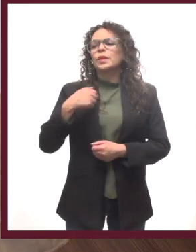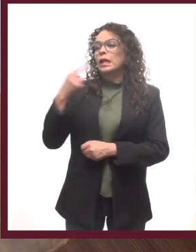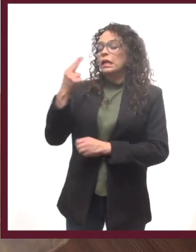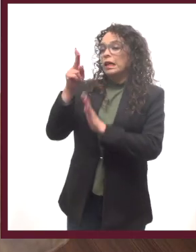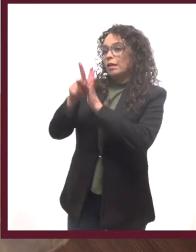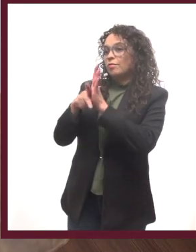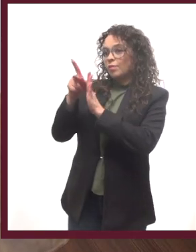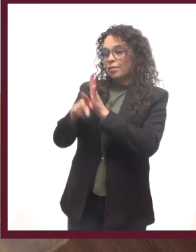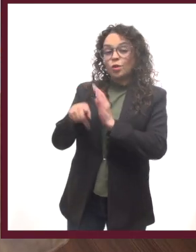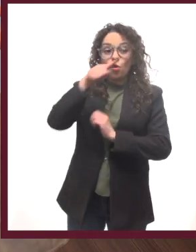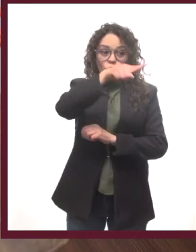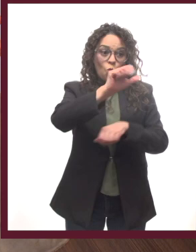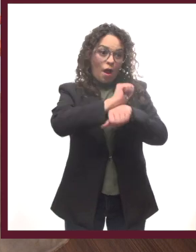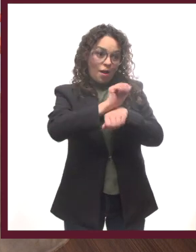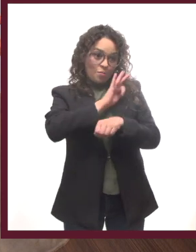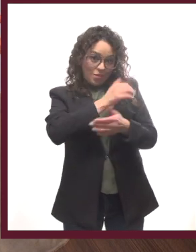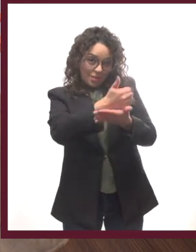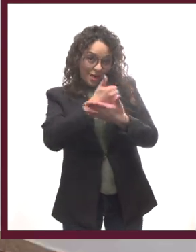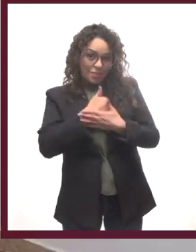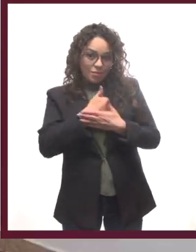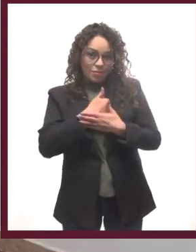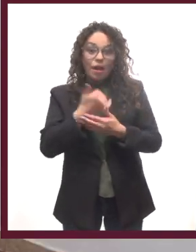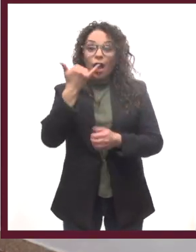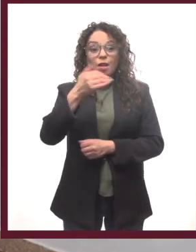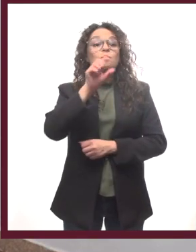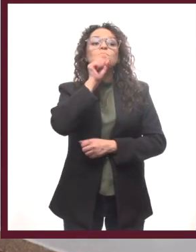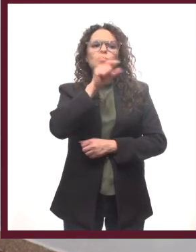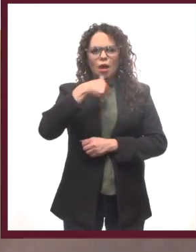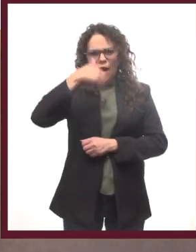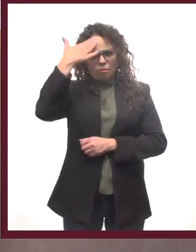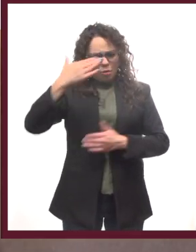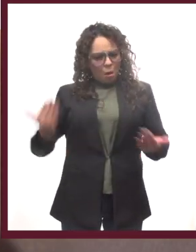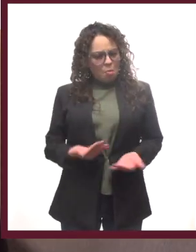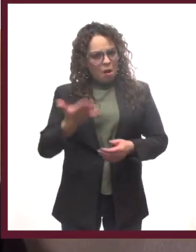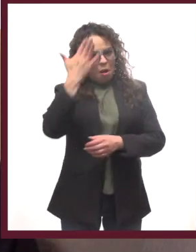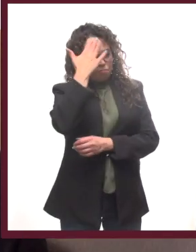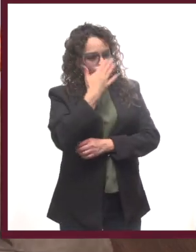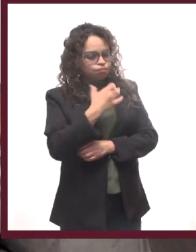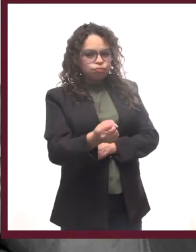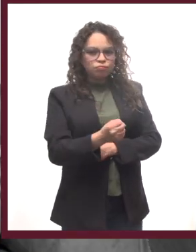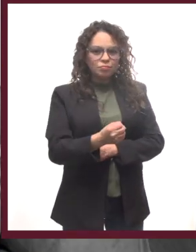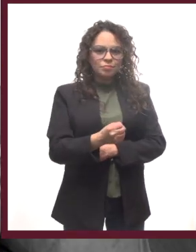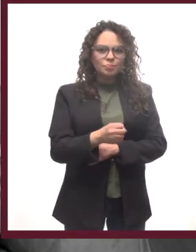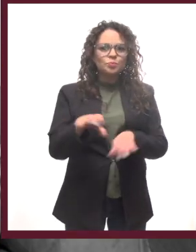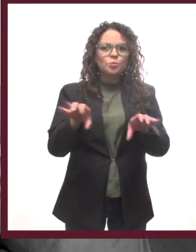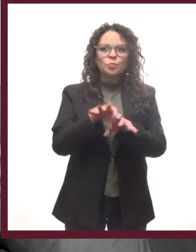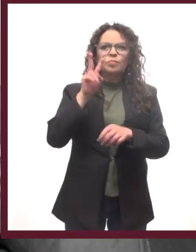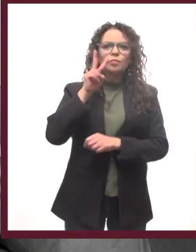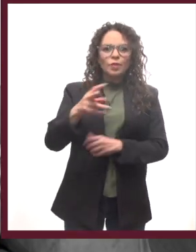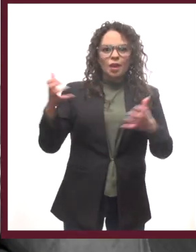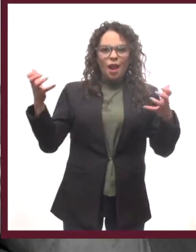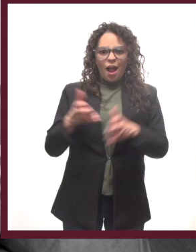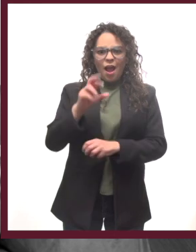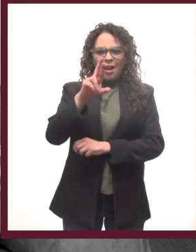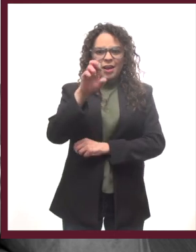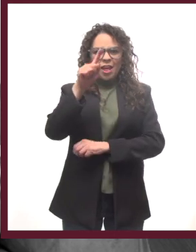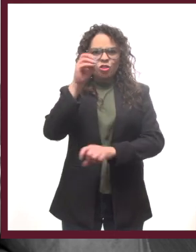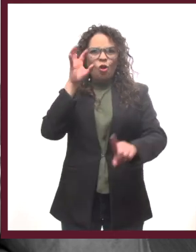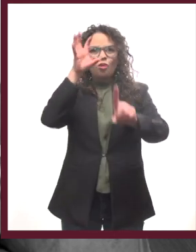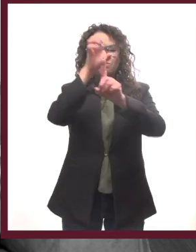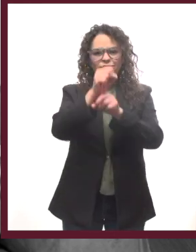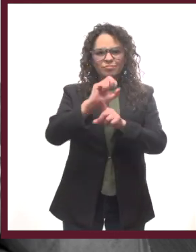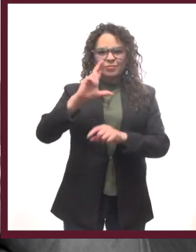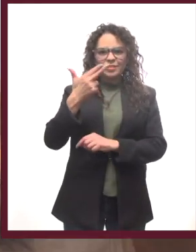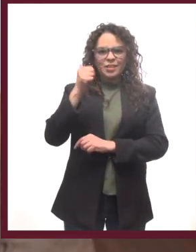y pensé, tengo un muy buen actor en casa que me puede ayudar. Y también sé bailar muy bien. ¿Qué tal si hacemos un challenge y lo subimos a